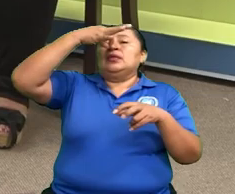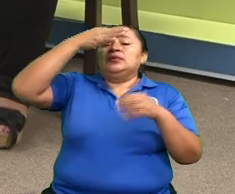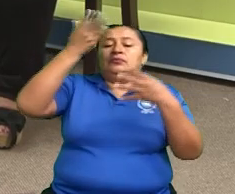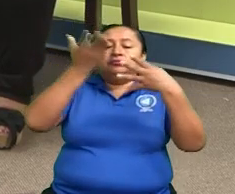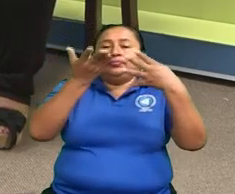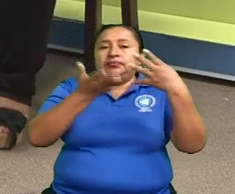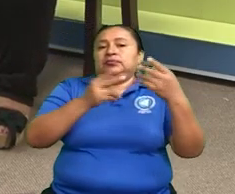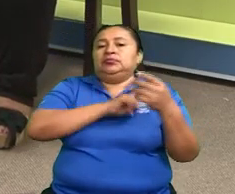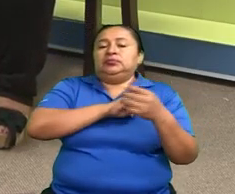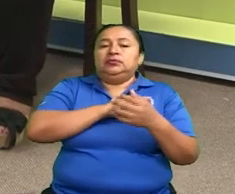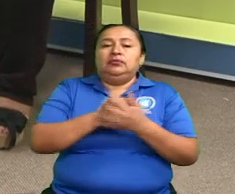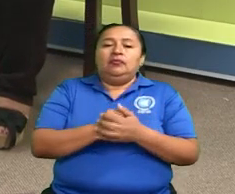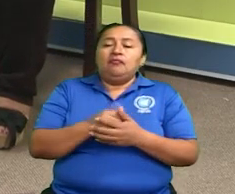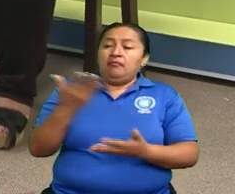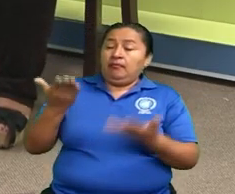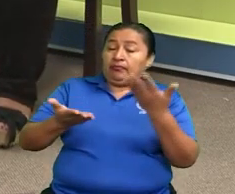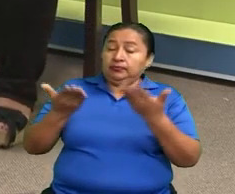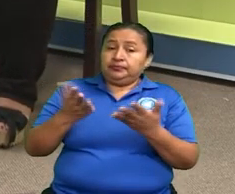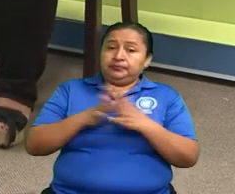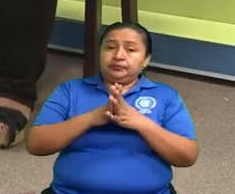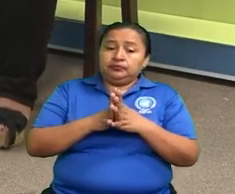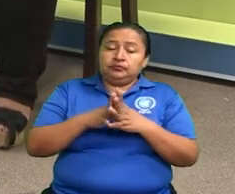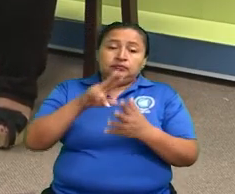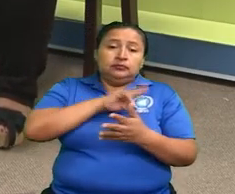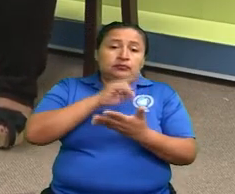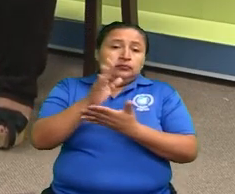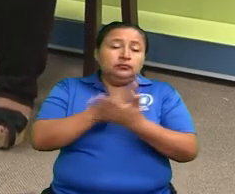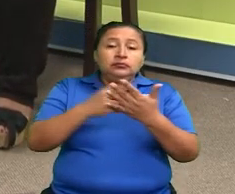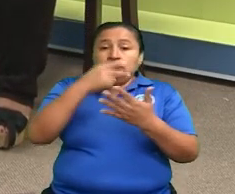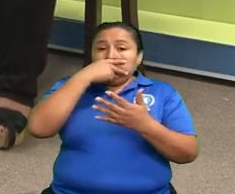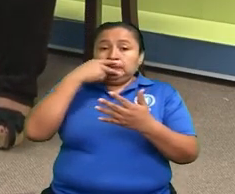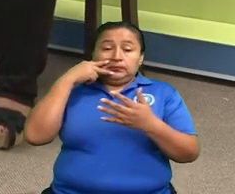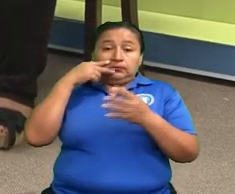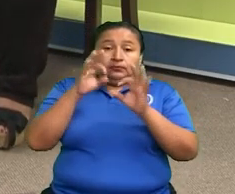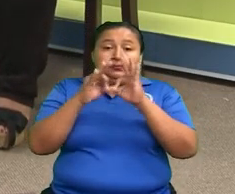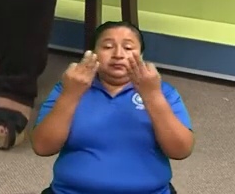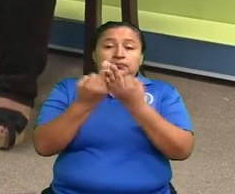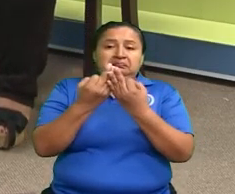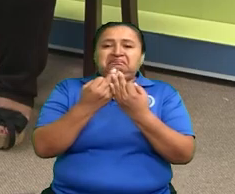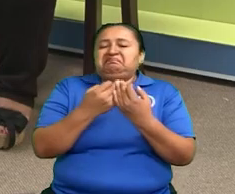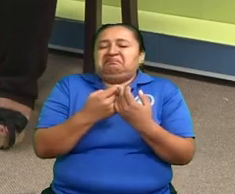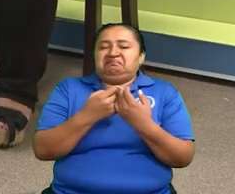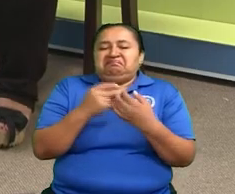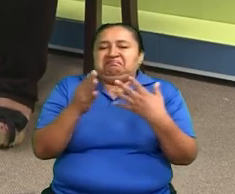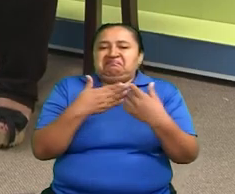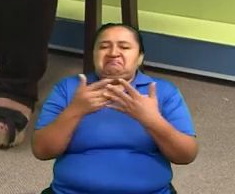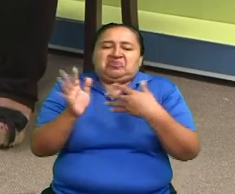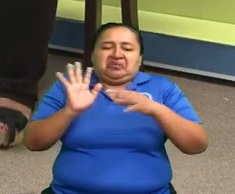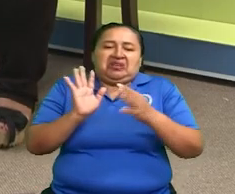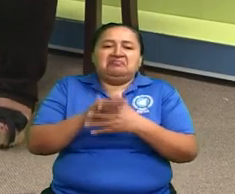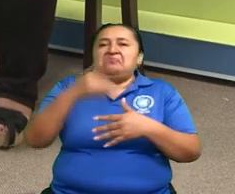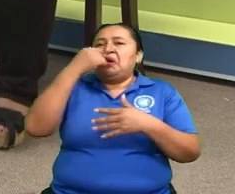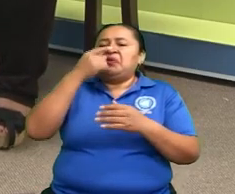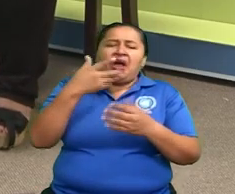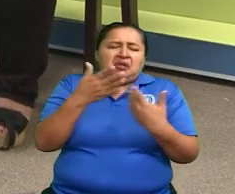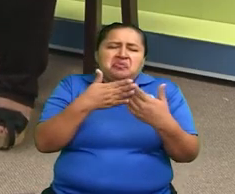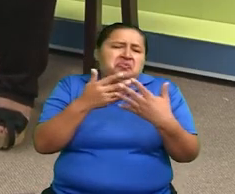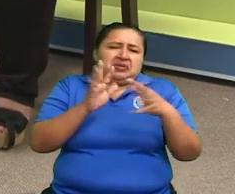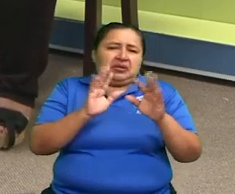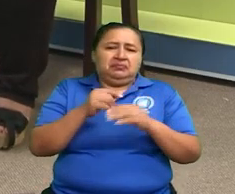vacuna. Muchas veces hay padres de familia pues, que no le dan importancia a esta,